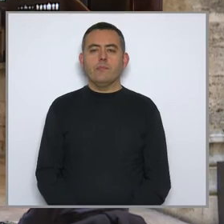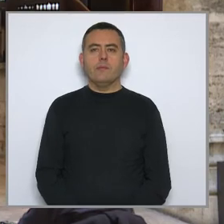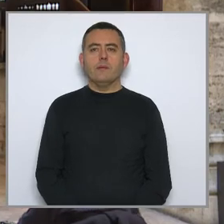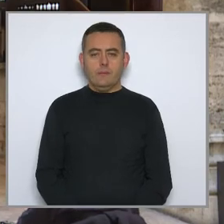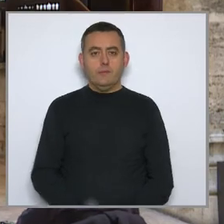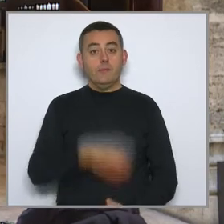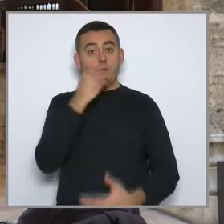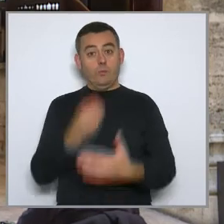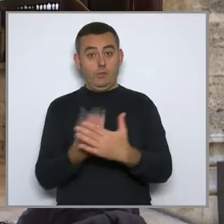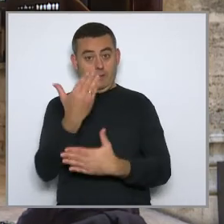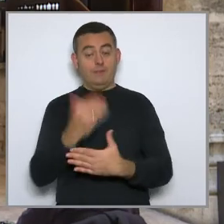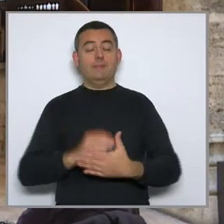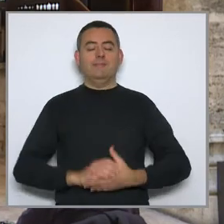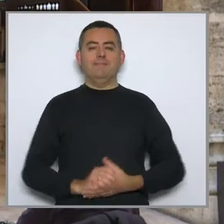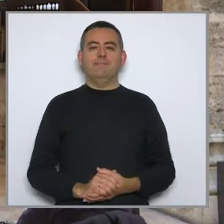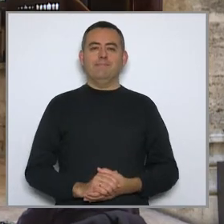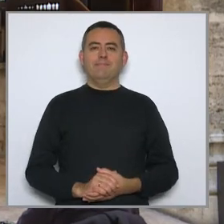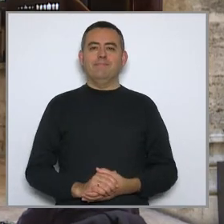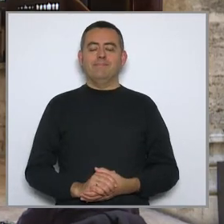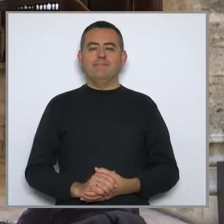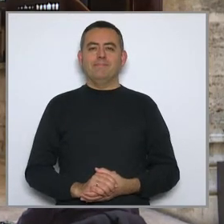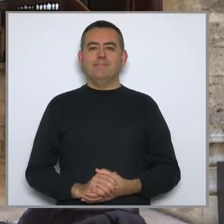Buenos días.